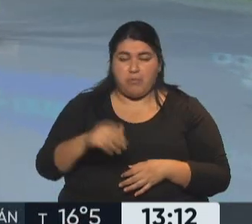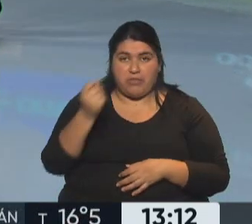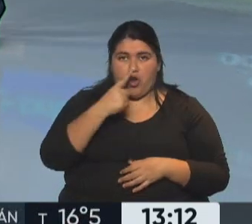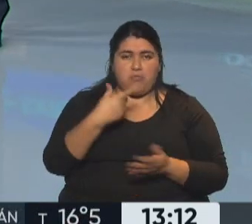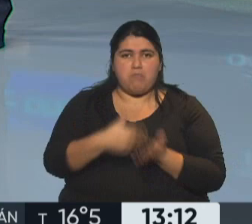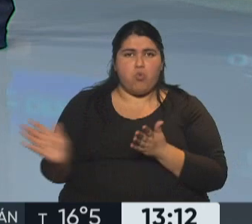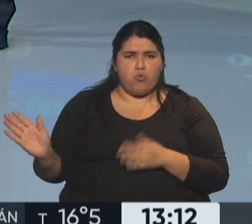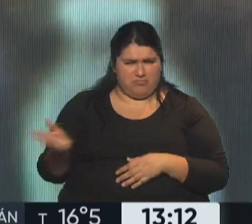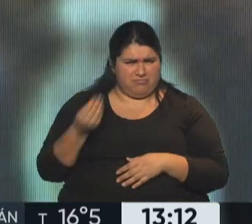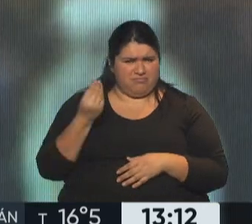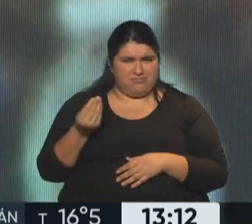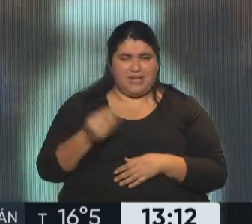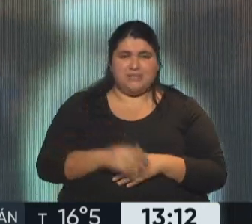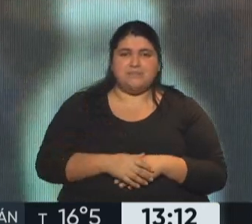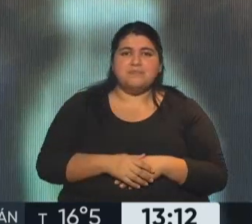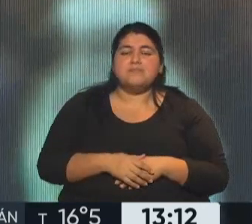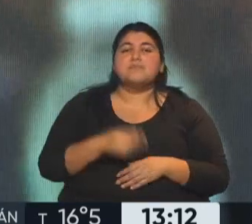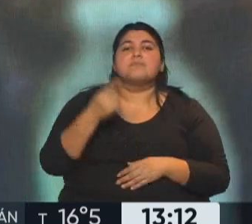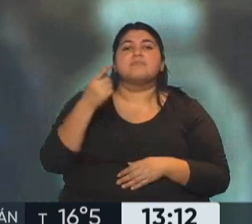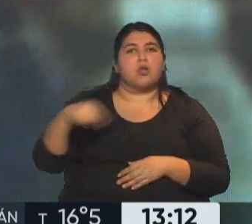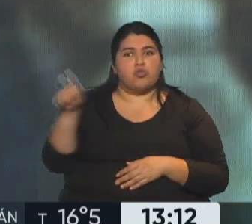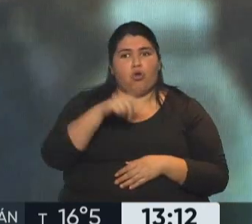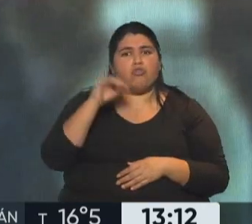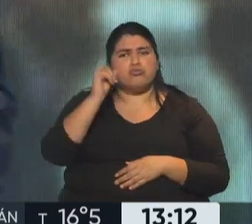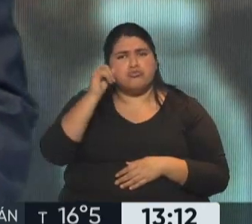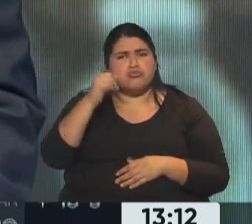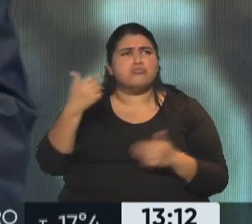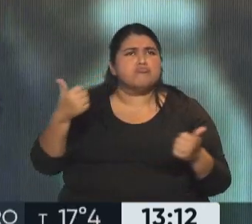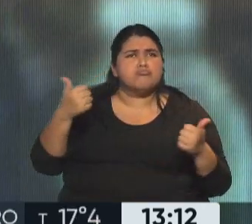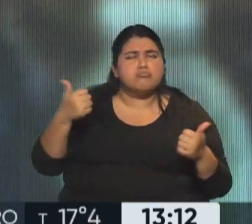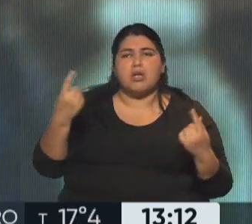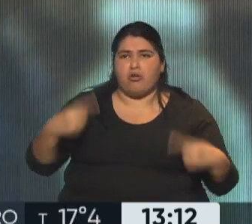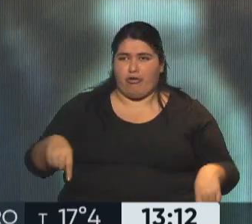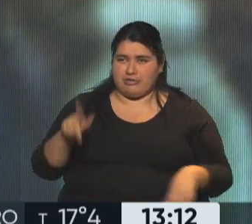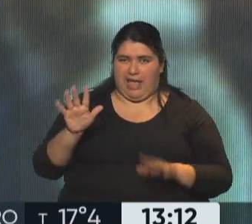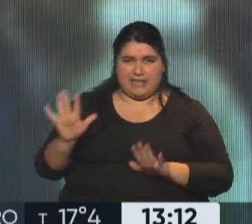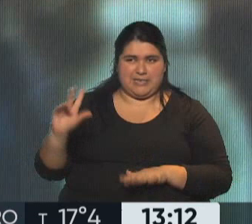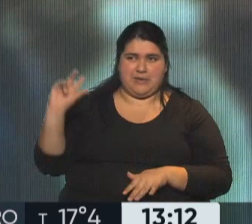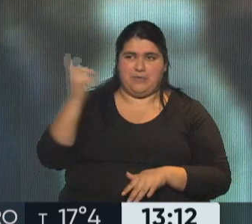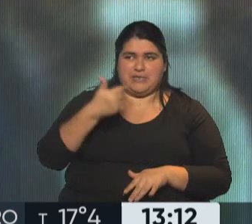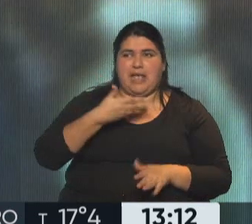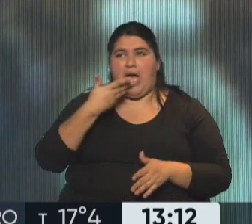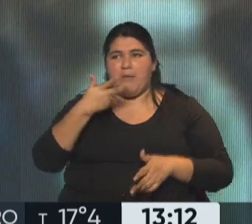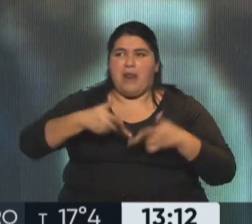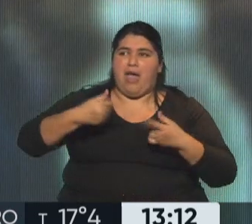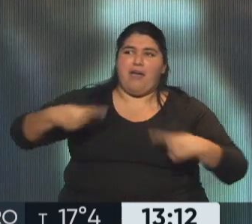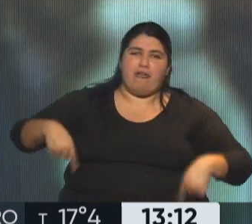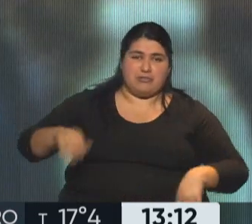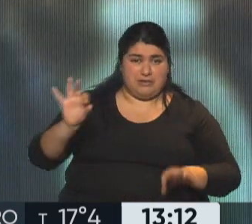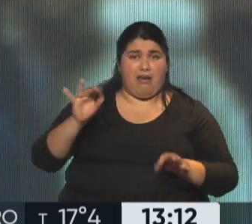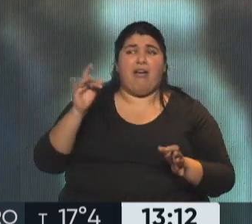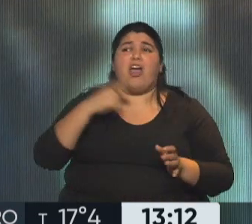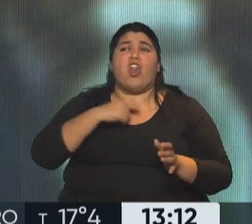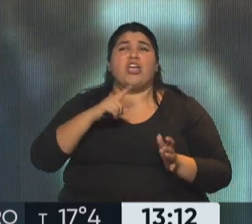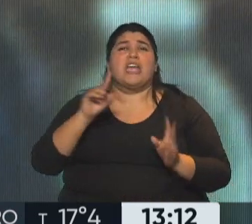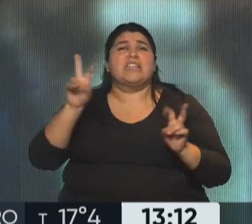de servicio. Rarísimo. Están todos convencidos en Boca, menos de las cosas que tienen que pasar, decir o hablar, porque no quisieron tocar en